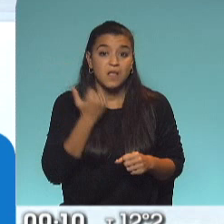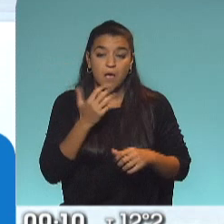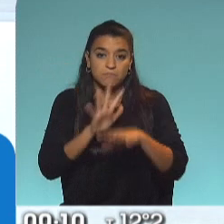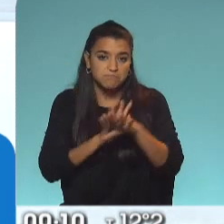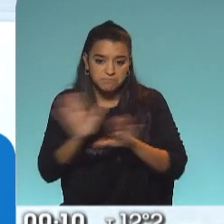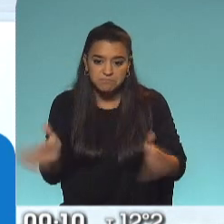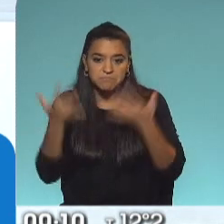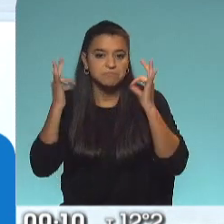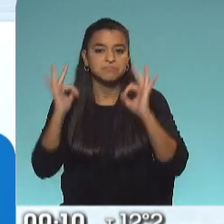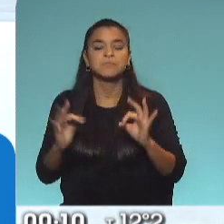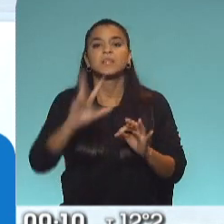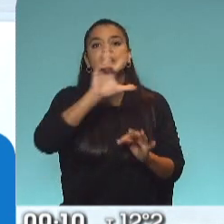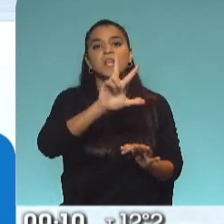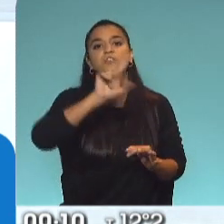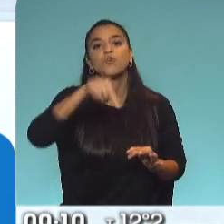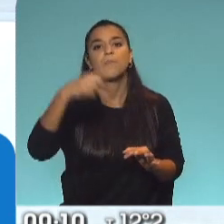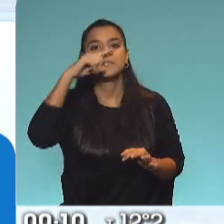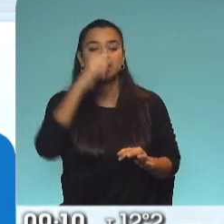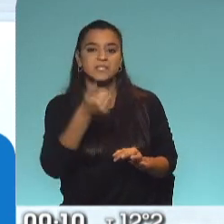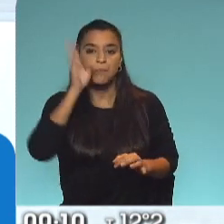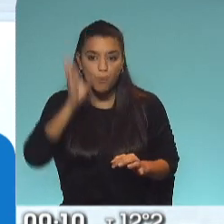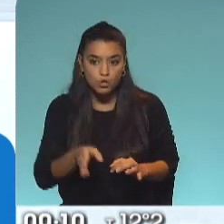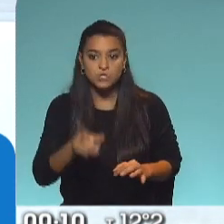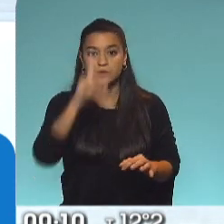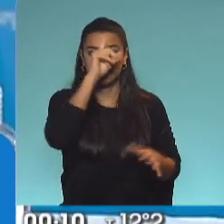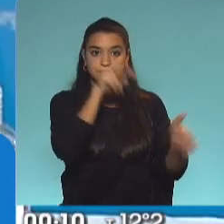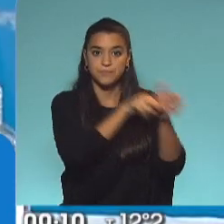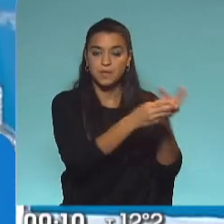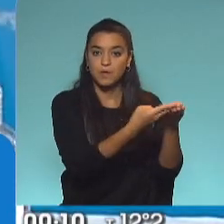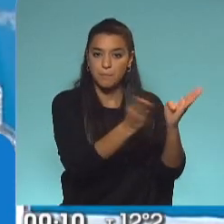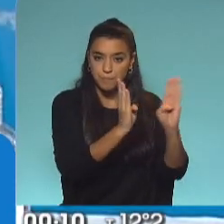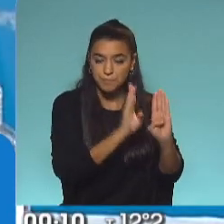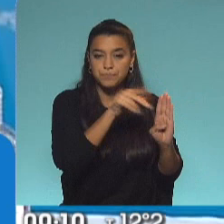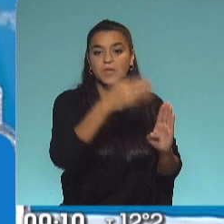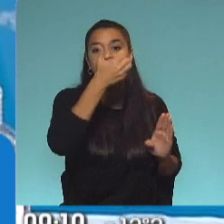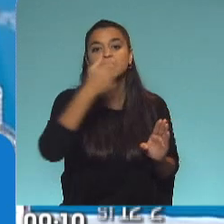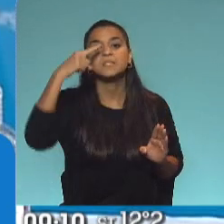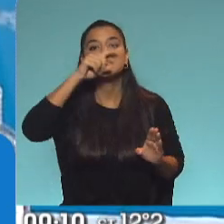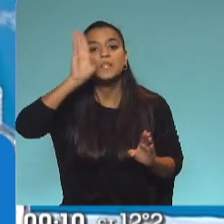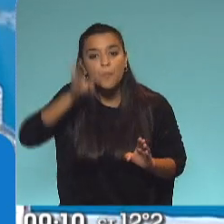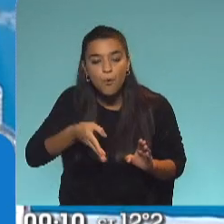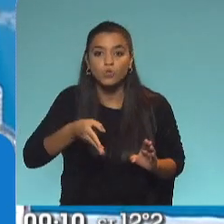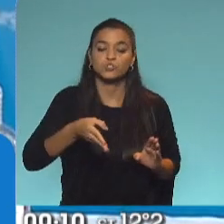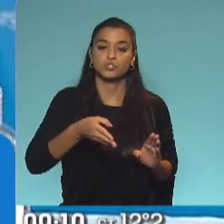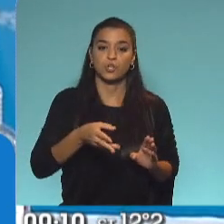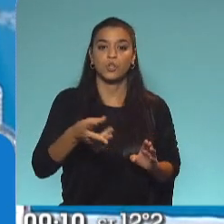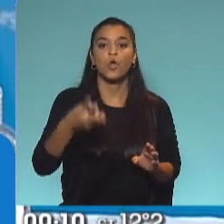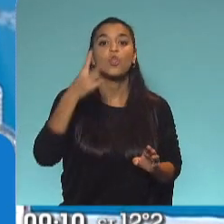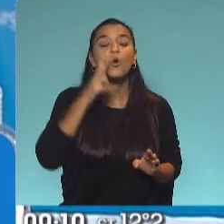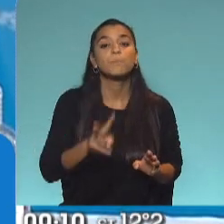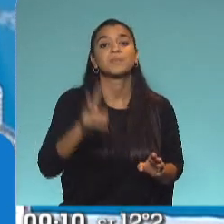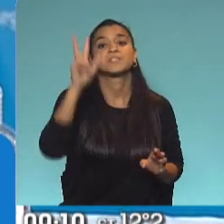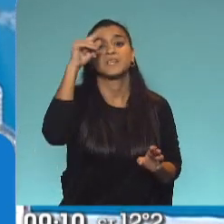3 73 por ciento permanecen en terapia intensiva y el 67 por ciento 2 mil